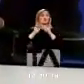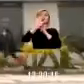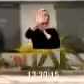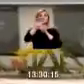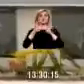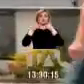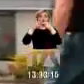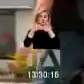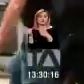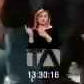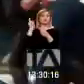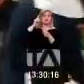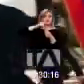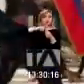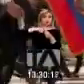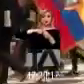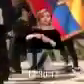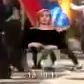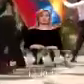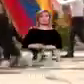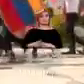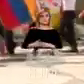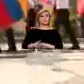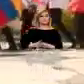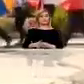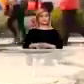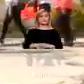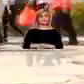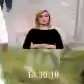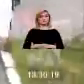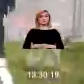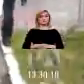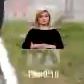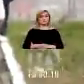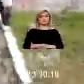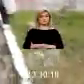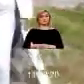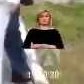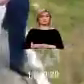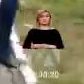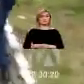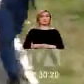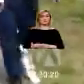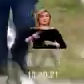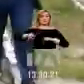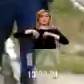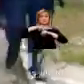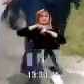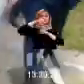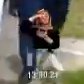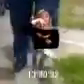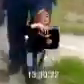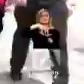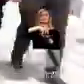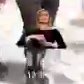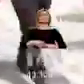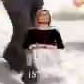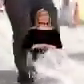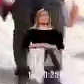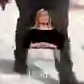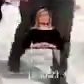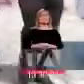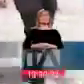políticas acepten la candidatura de los candidatos a nivel nacional y provincial, respectivamente.